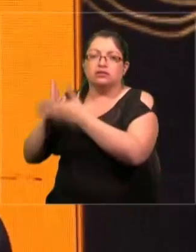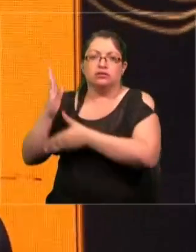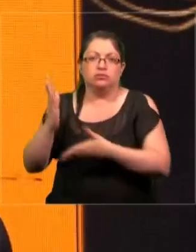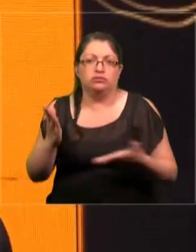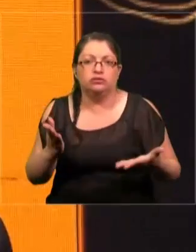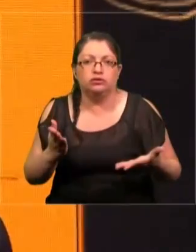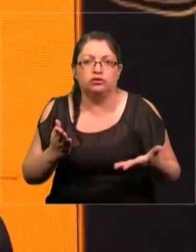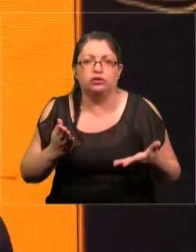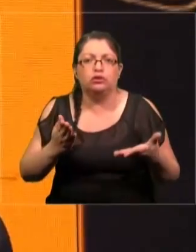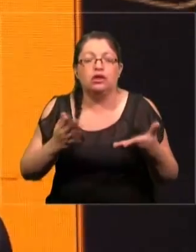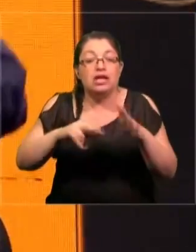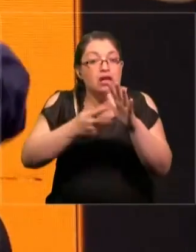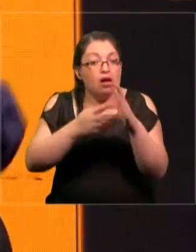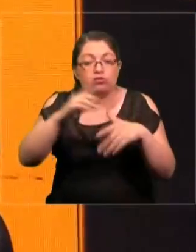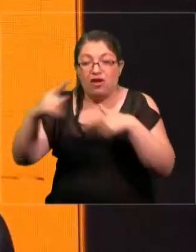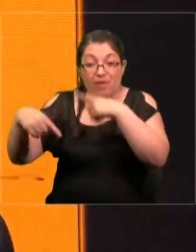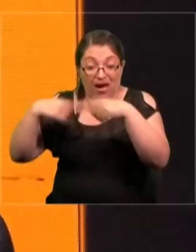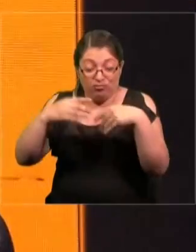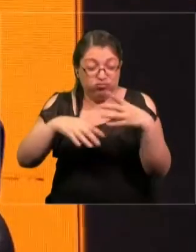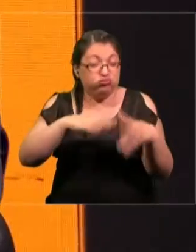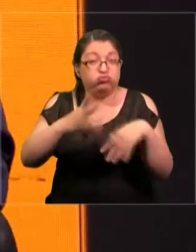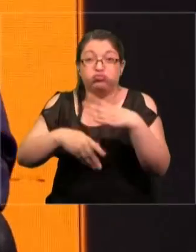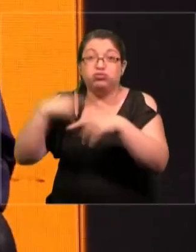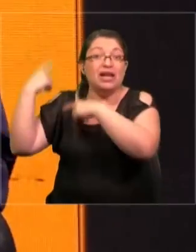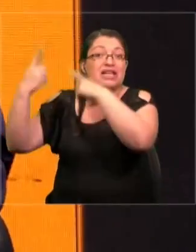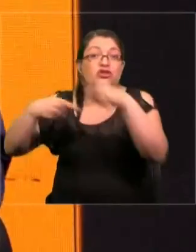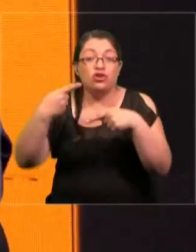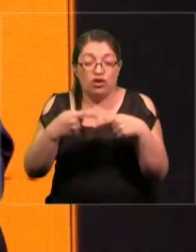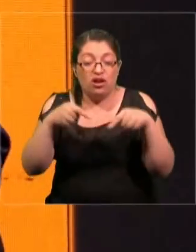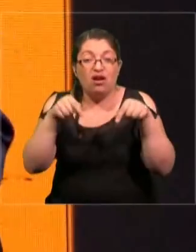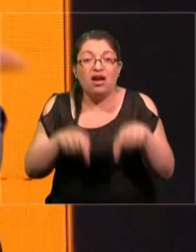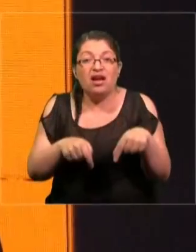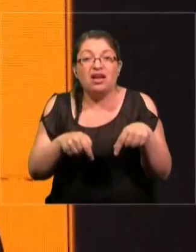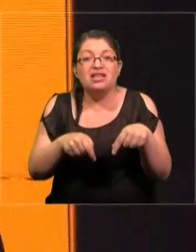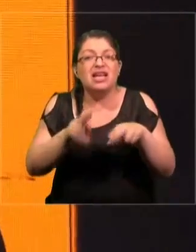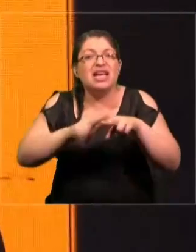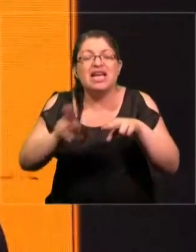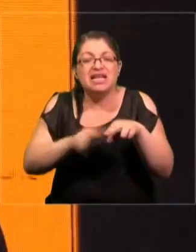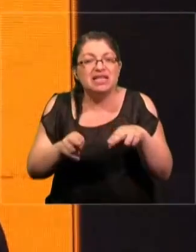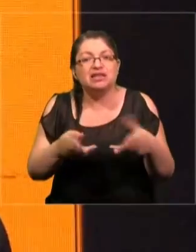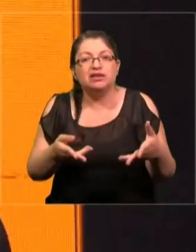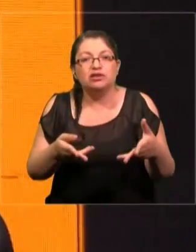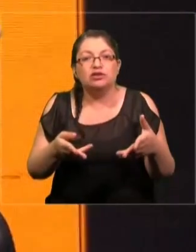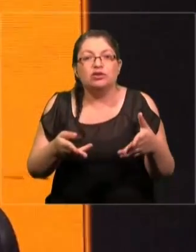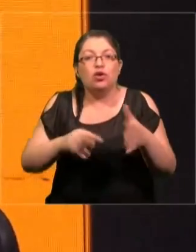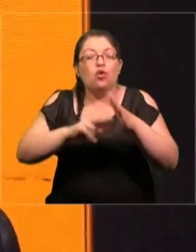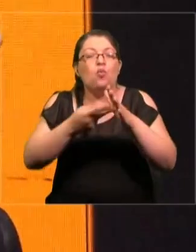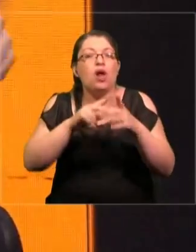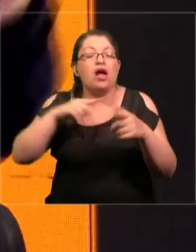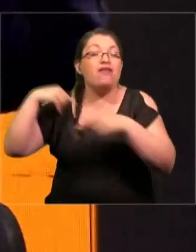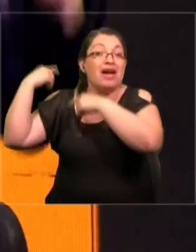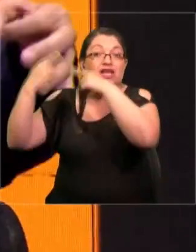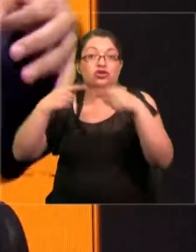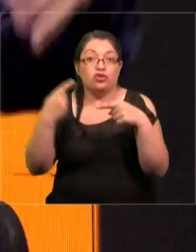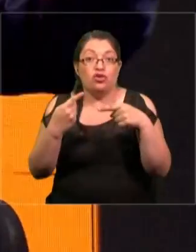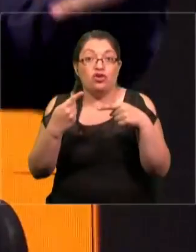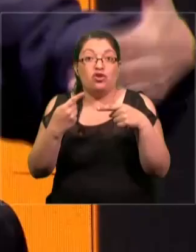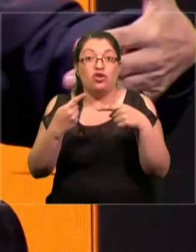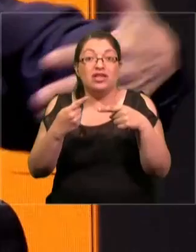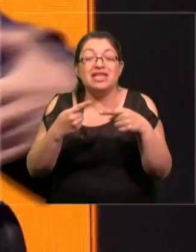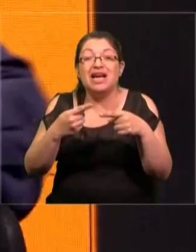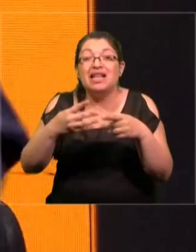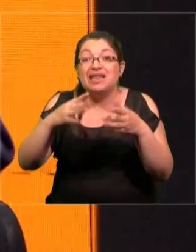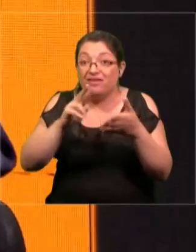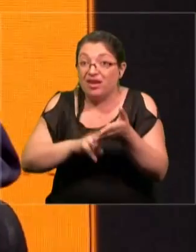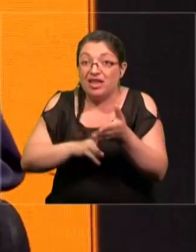Y el estallido histórico de este modelo social de 30 años generó el estallido histórico de problemas de